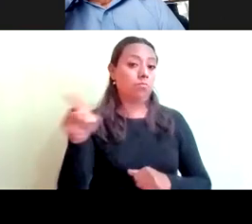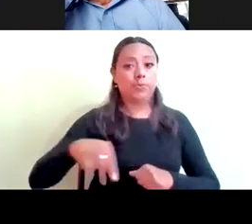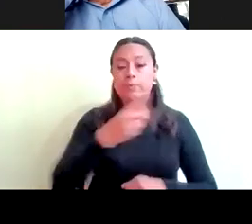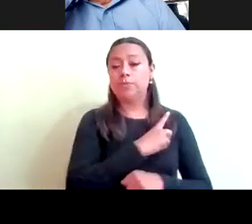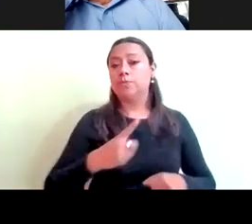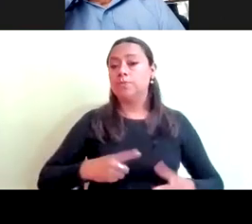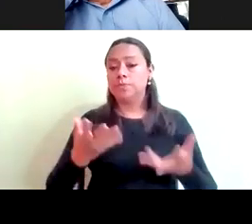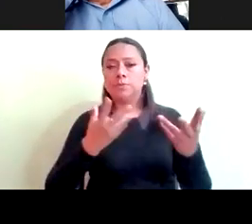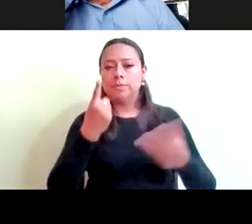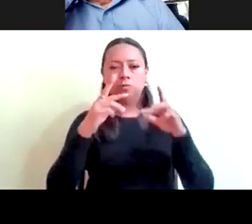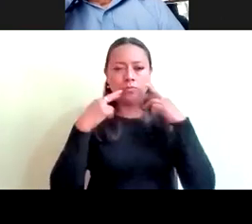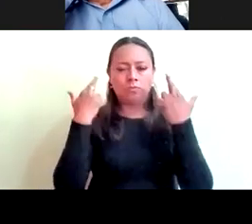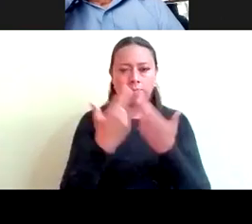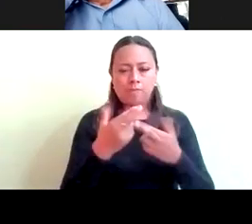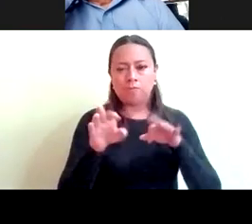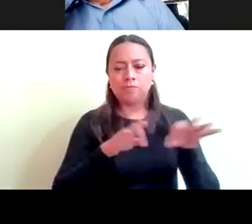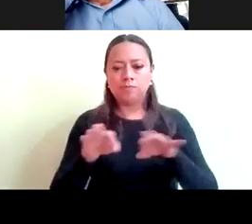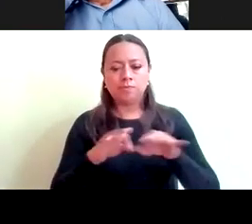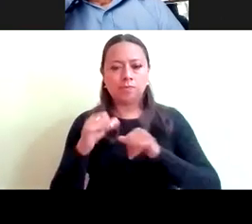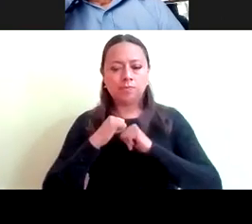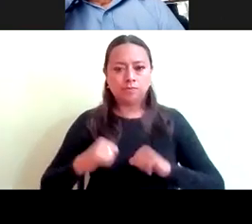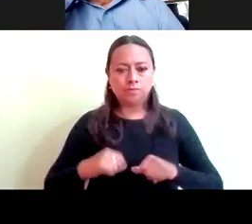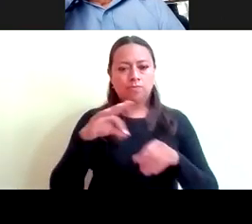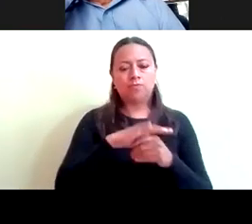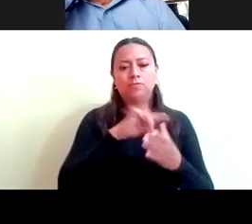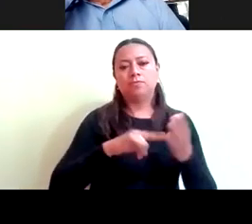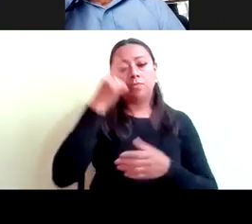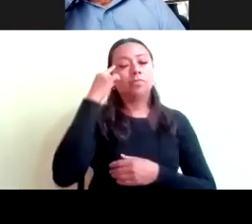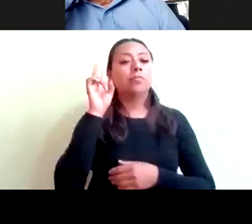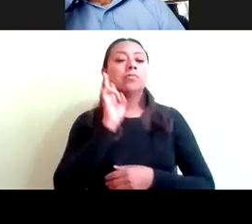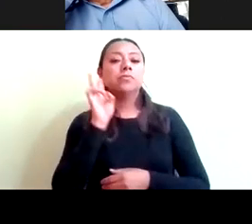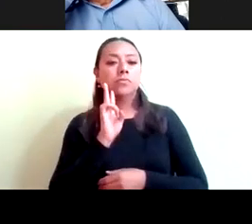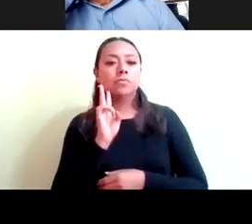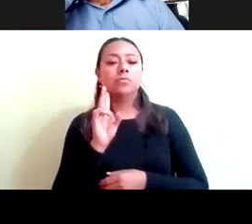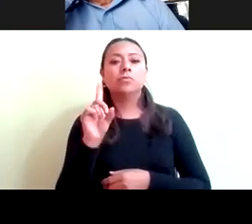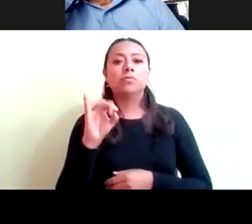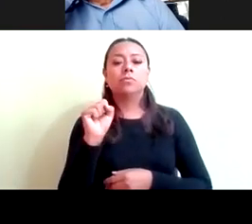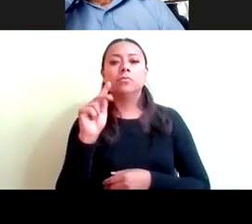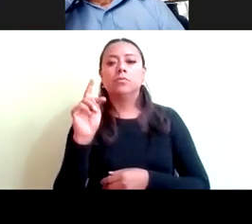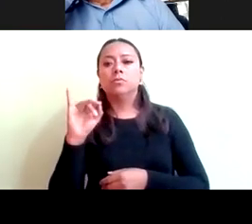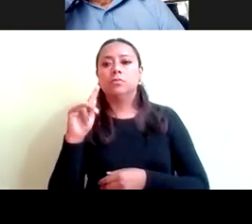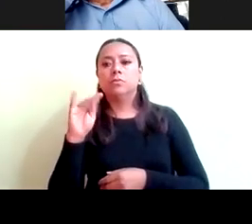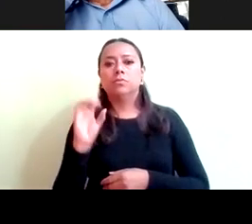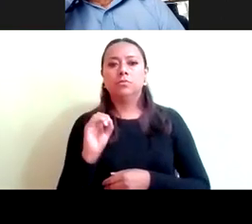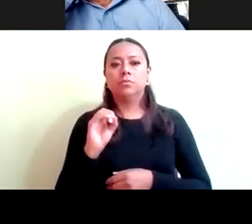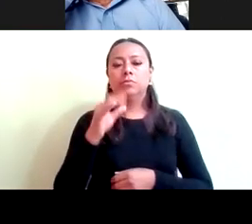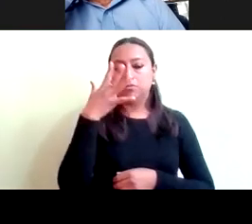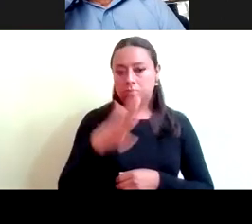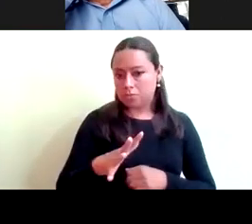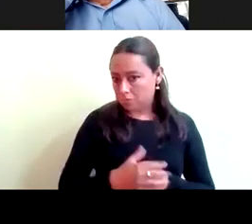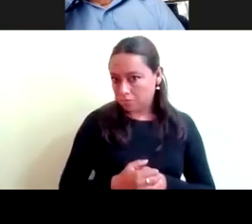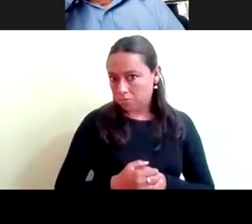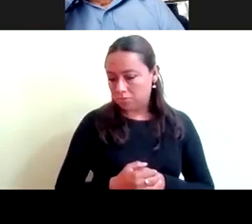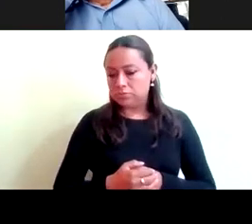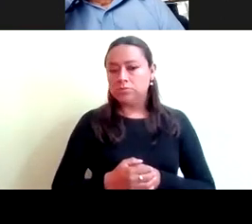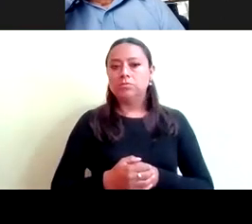electoral para saber por qué en el Distrito 10 el grado de avance de las asambleas es del 100% y en Cuauhtémoc